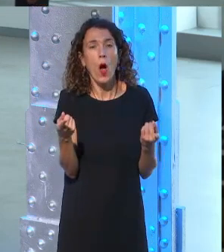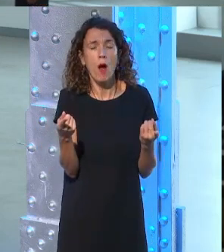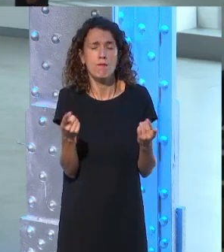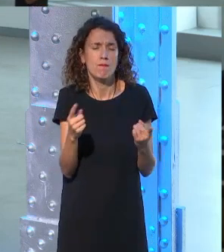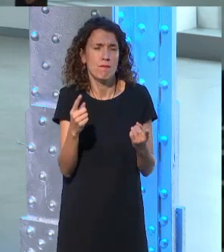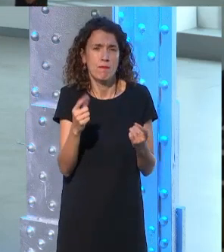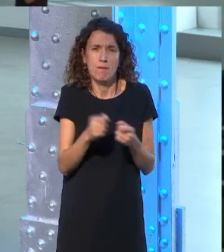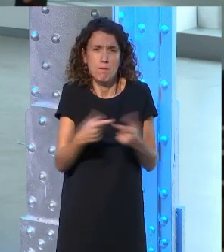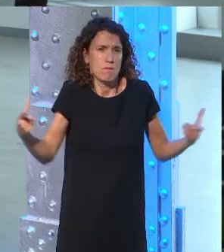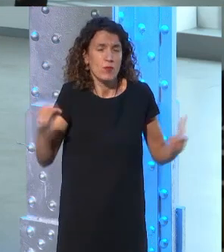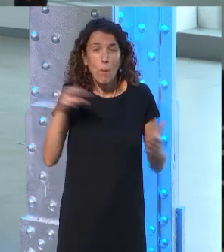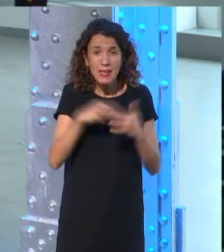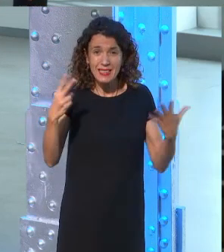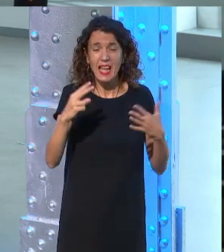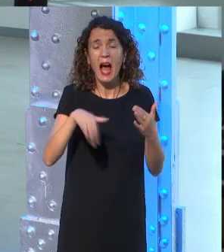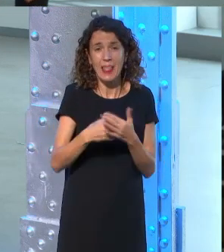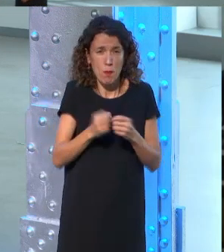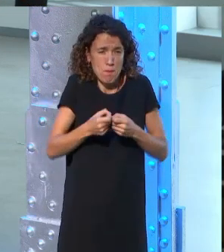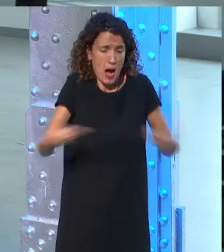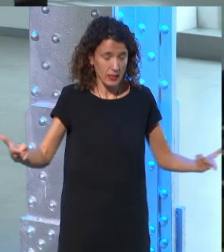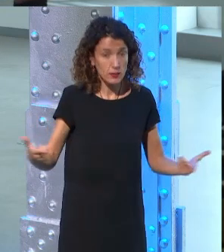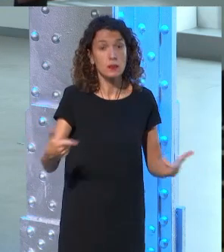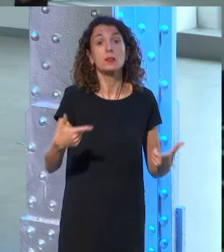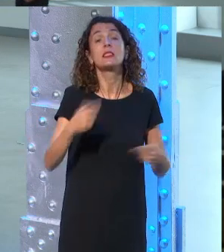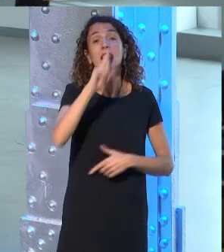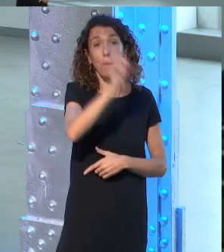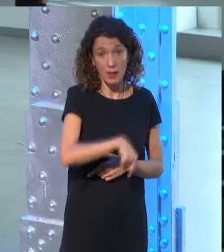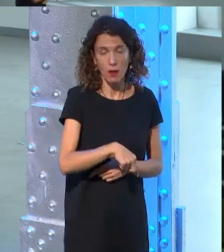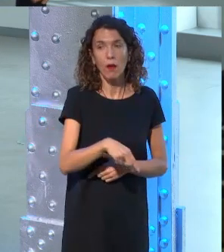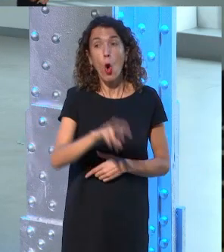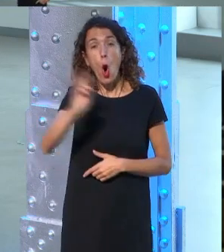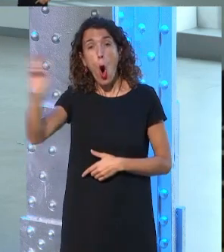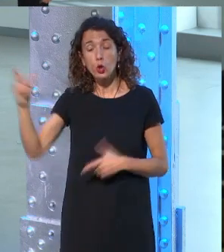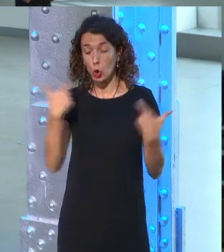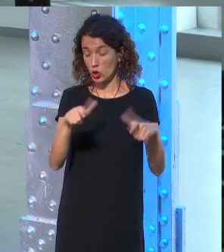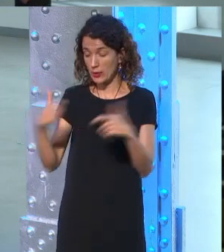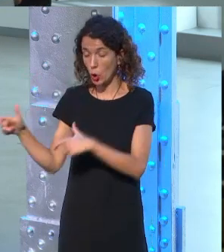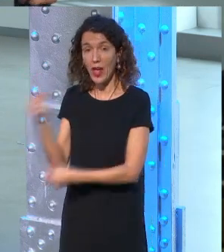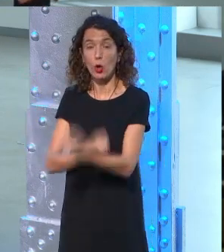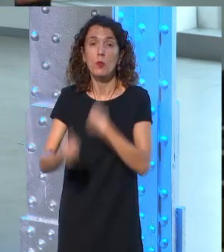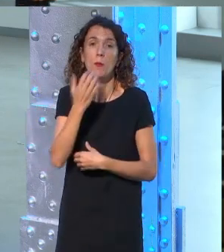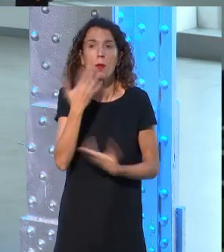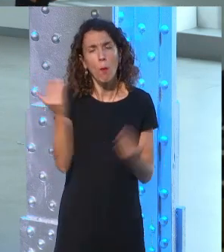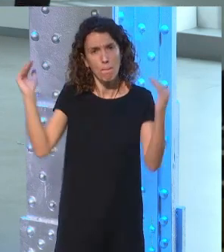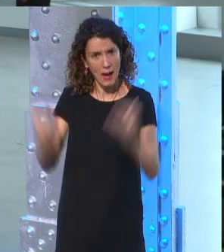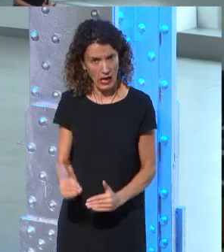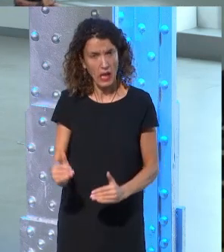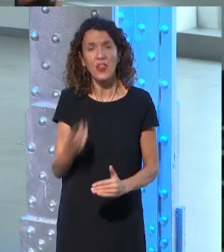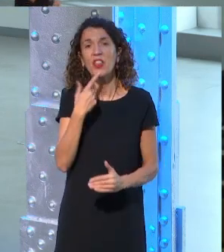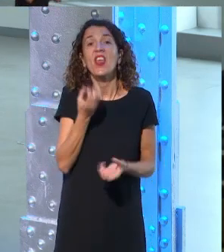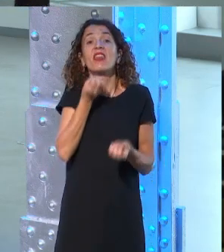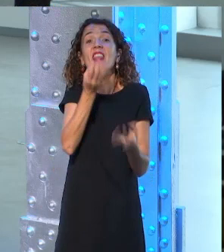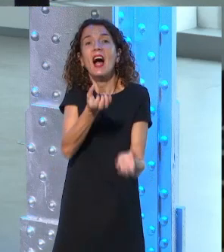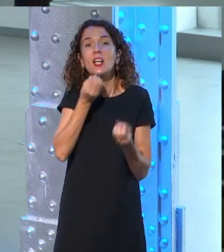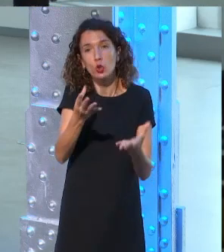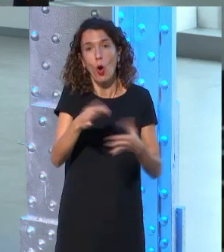vez desde 2007. Mientras que las de otros sectores de la economía han bajado, según